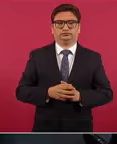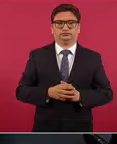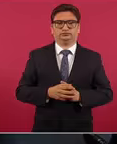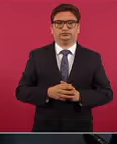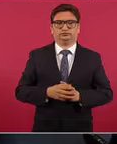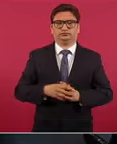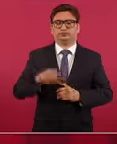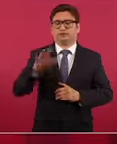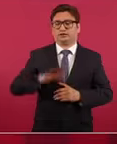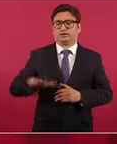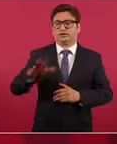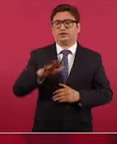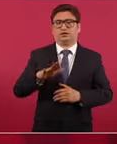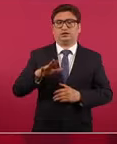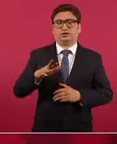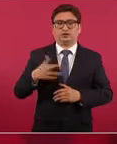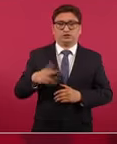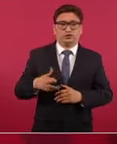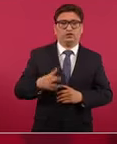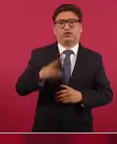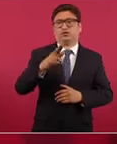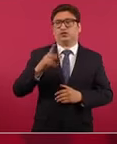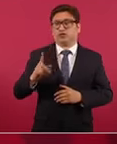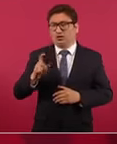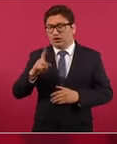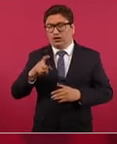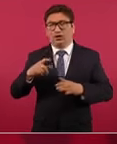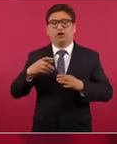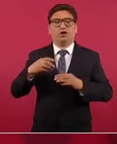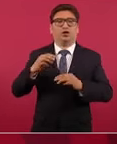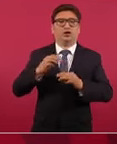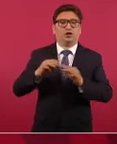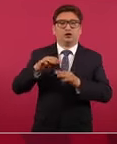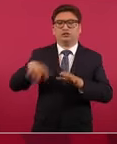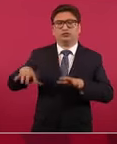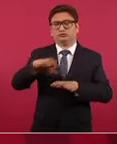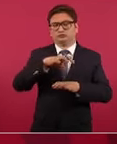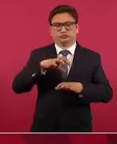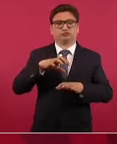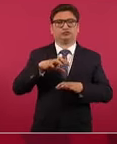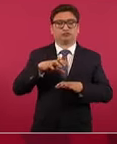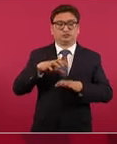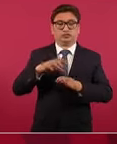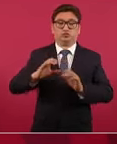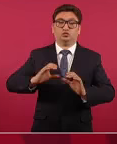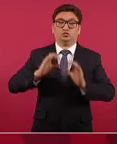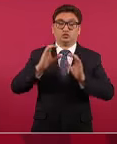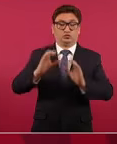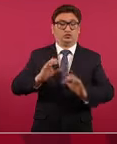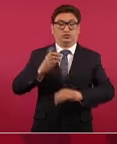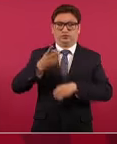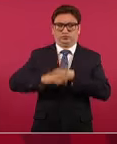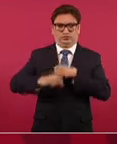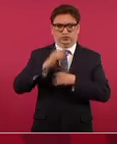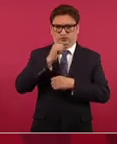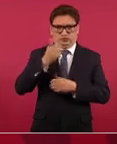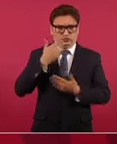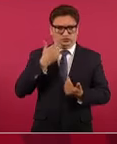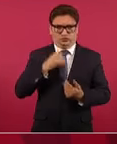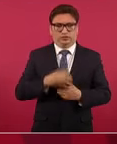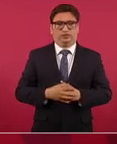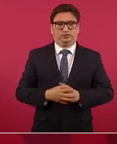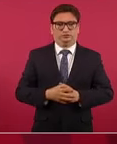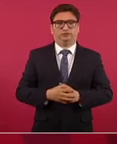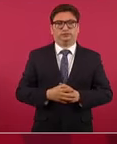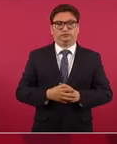cenotes ríos subterráneos estamos cuidando el que no